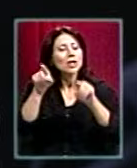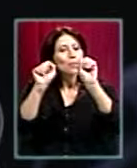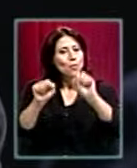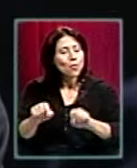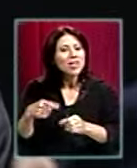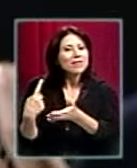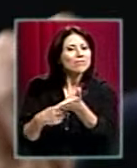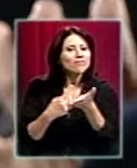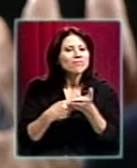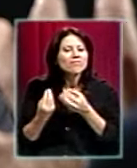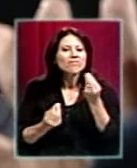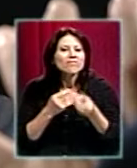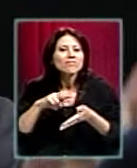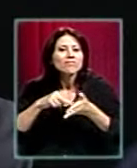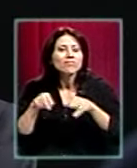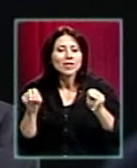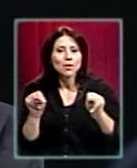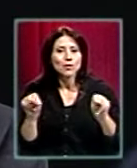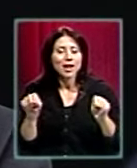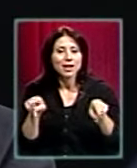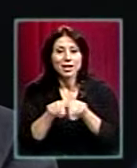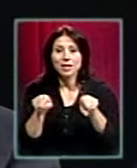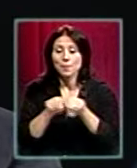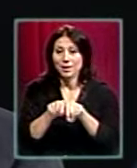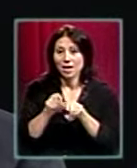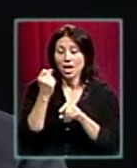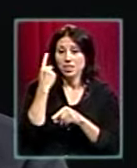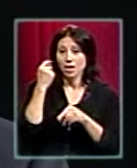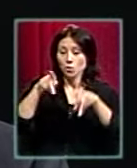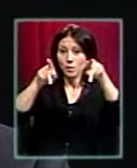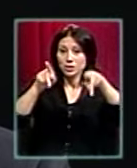cómo es esto de ser neutral. Y entiendo además que los noruegos